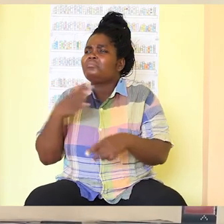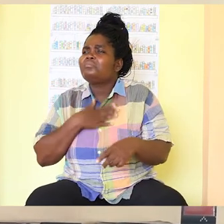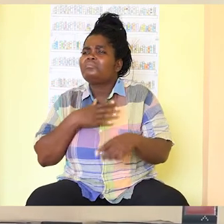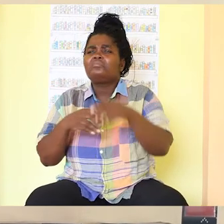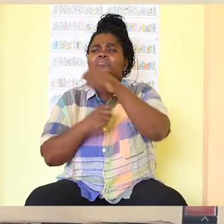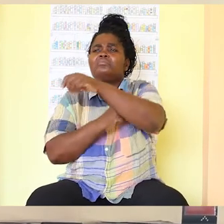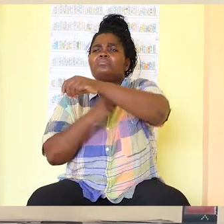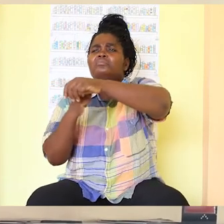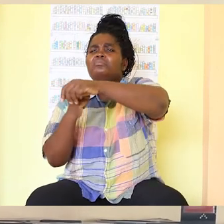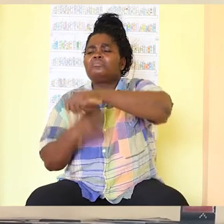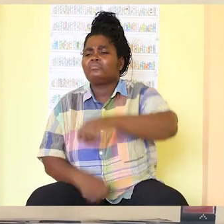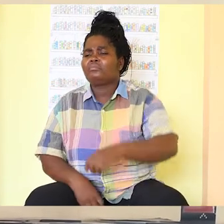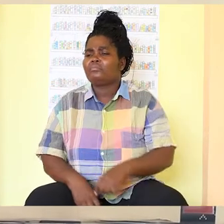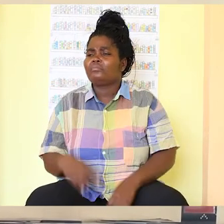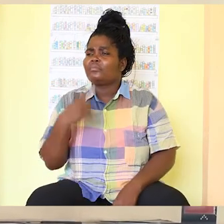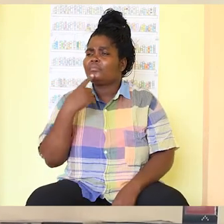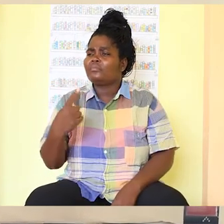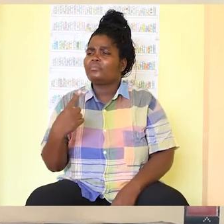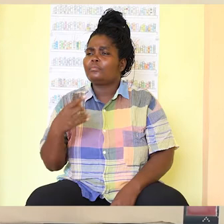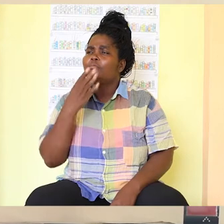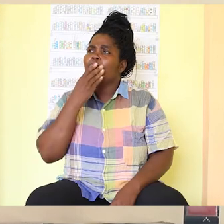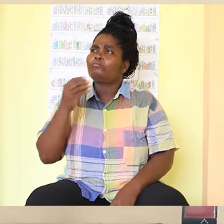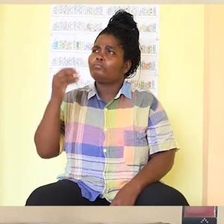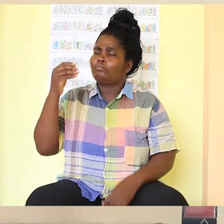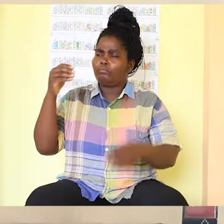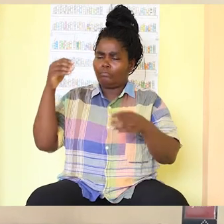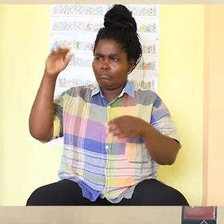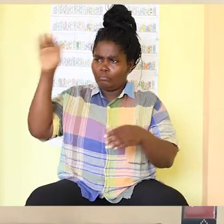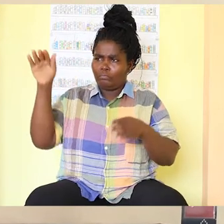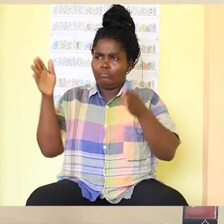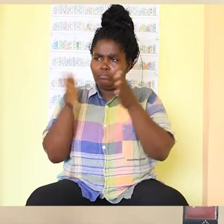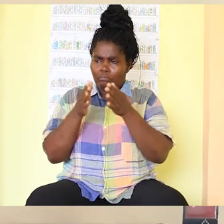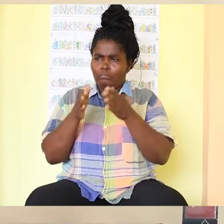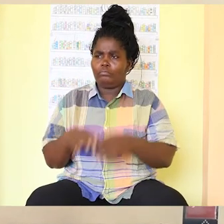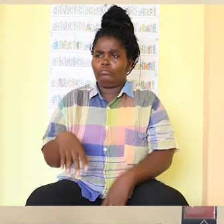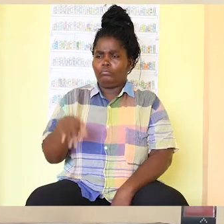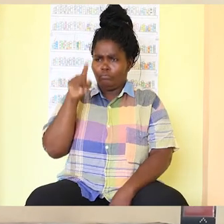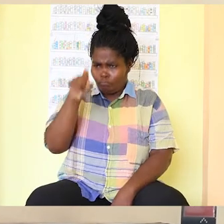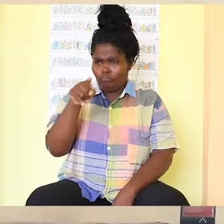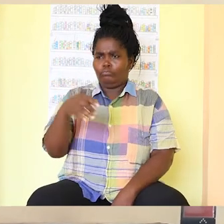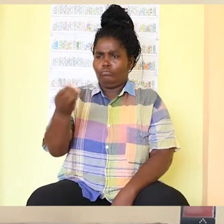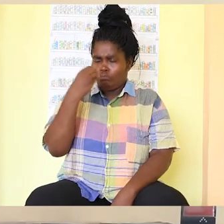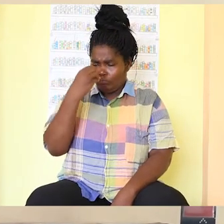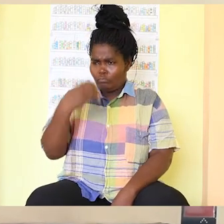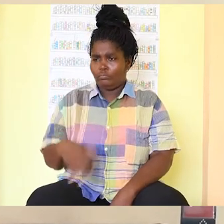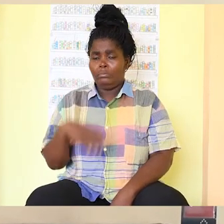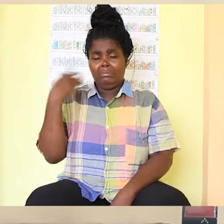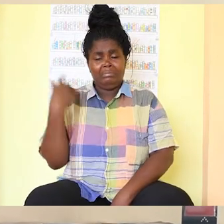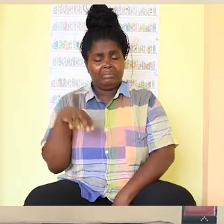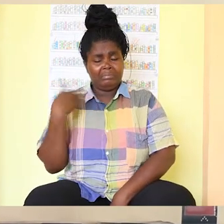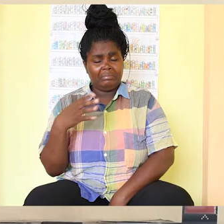puente? El chivo chivón mediano. ¡Te voy a comer! ¡Ay,